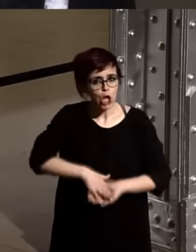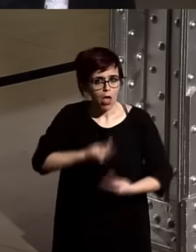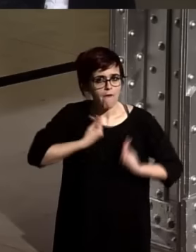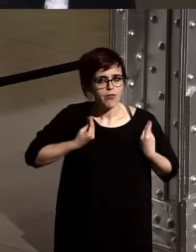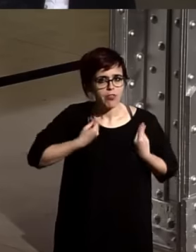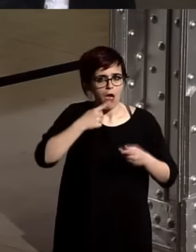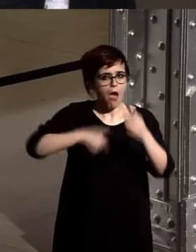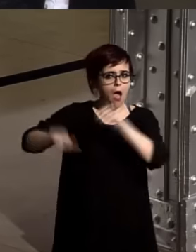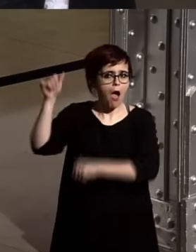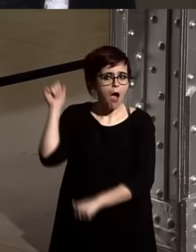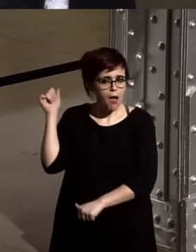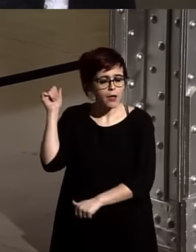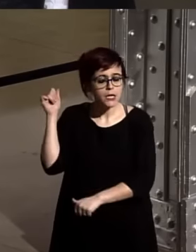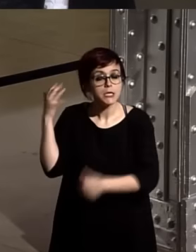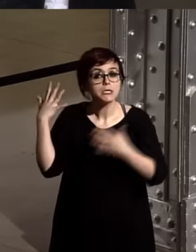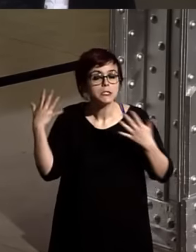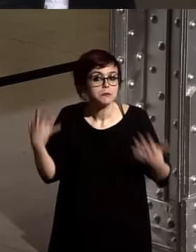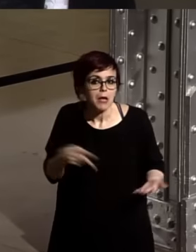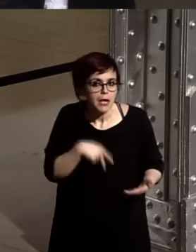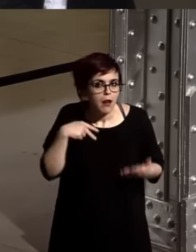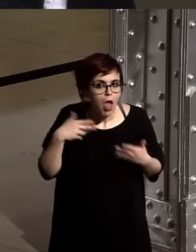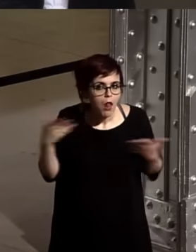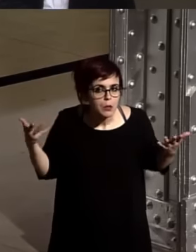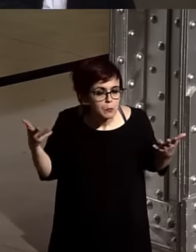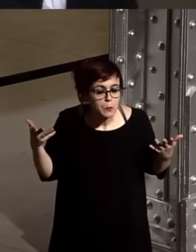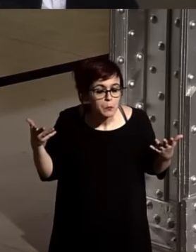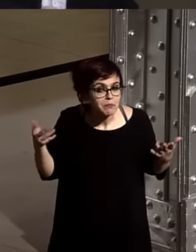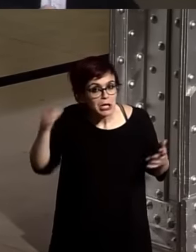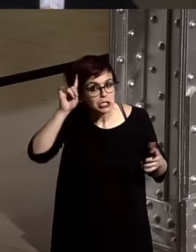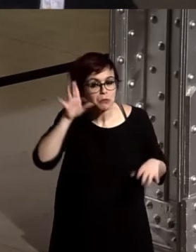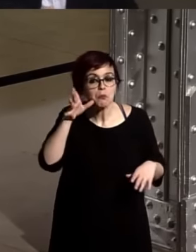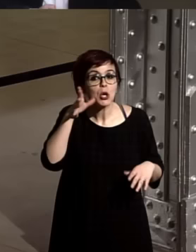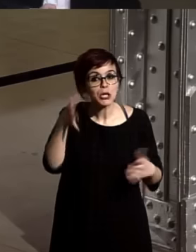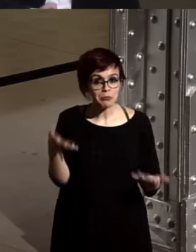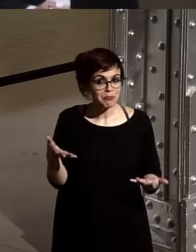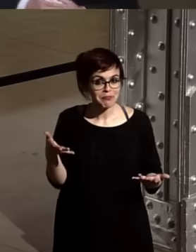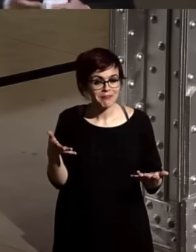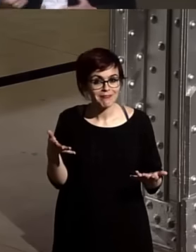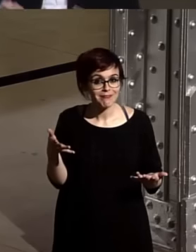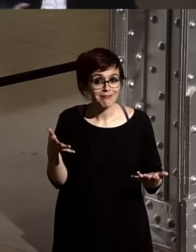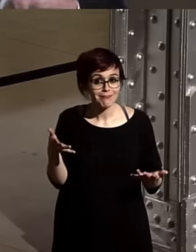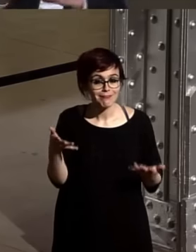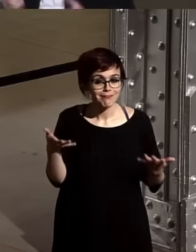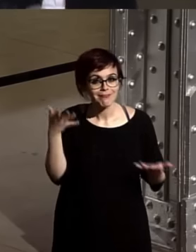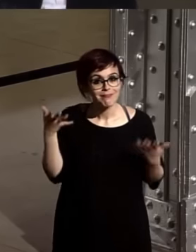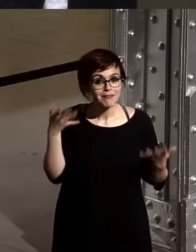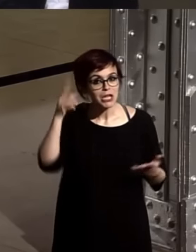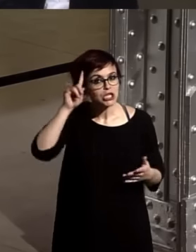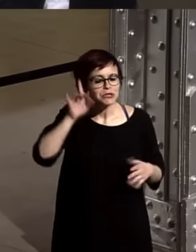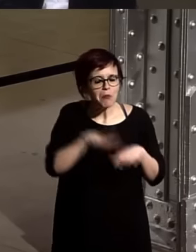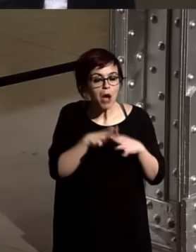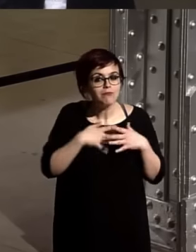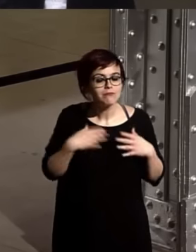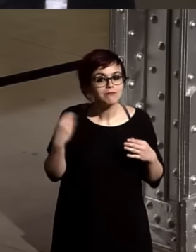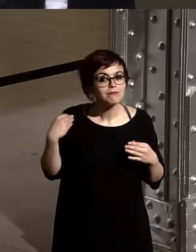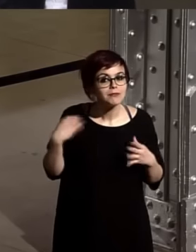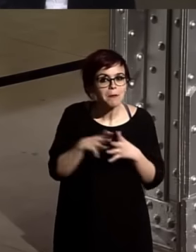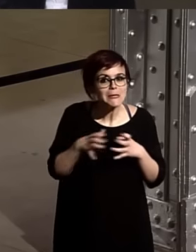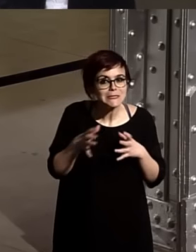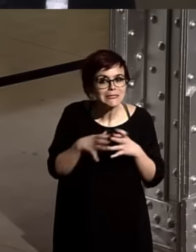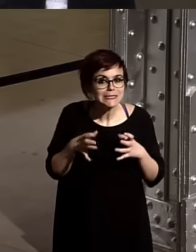en general no sé no sé exactamente Por qué tenía yo esa vocación porque yo